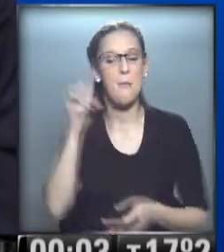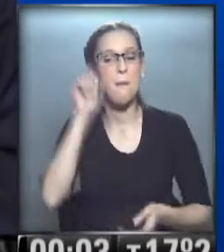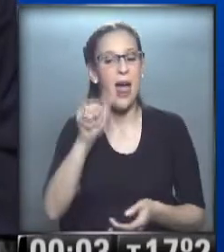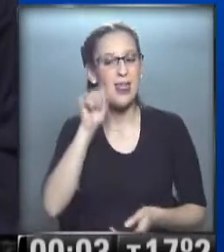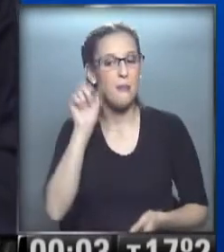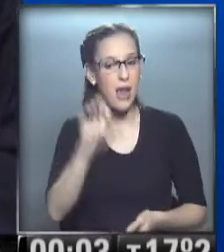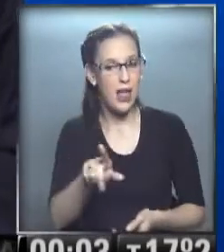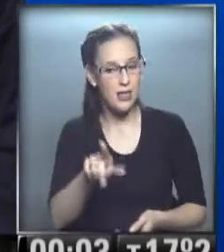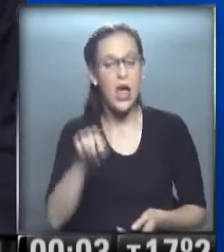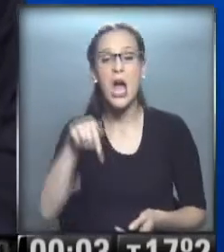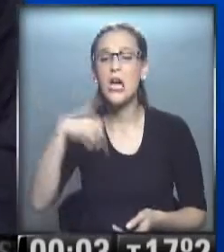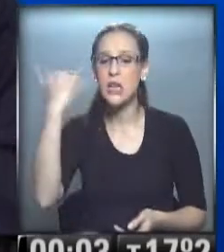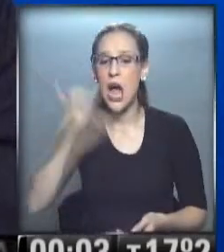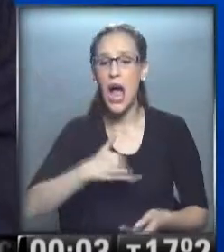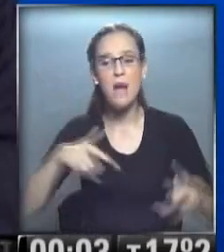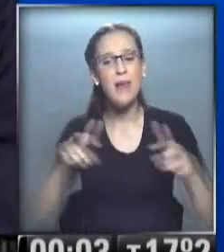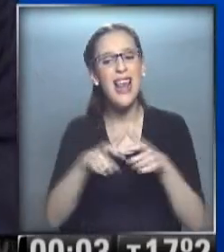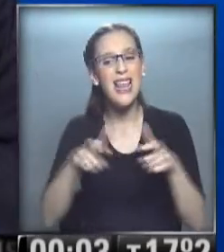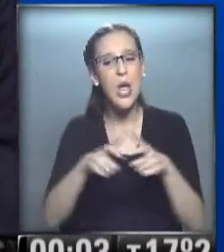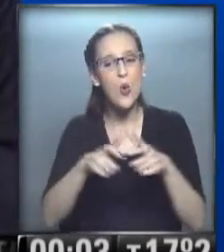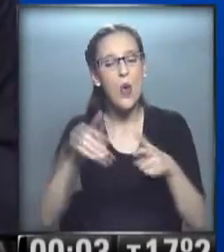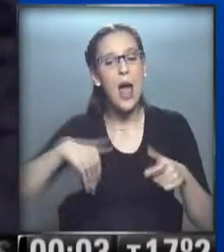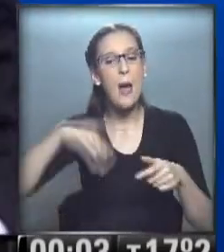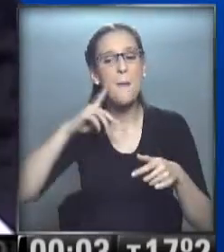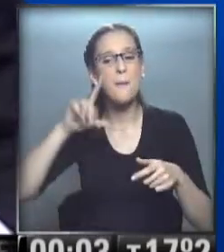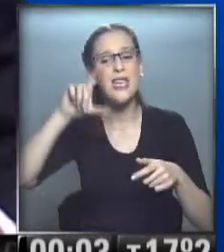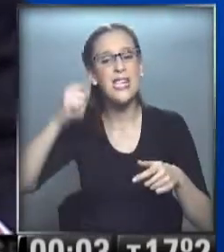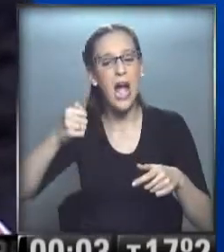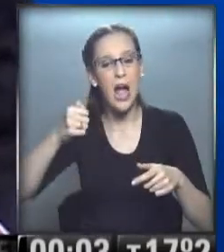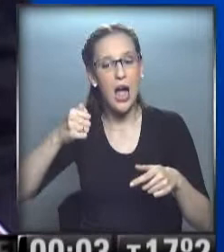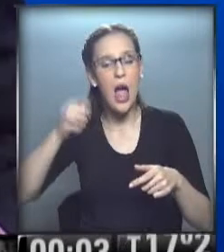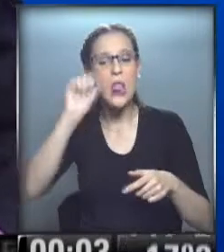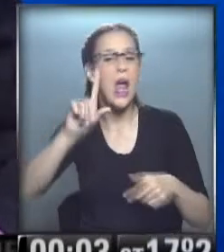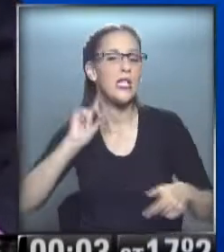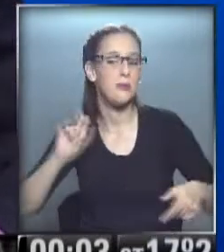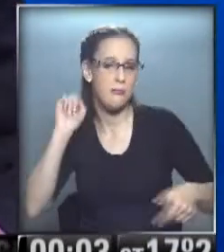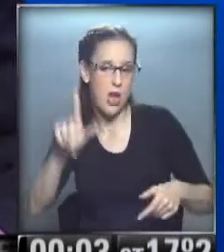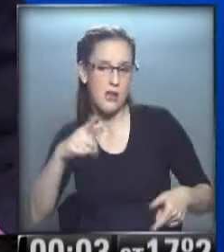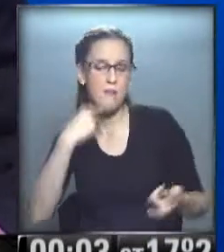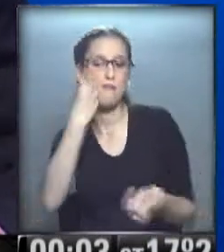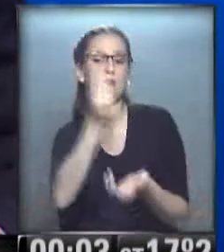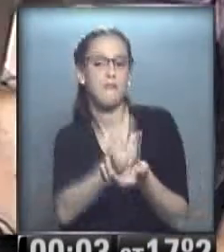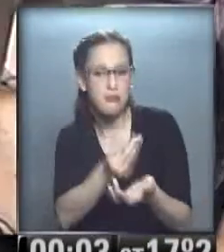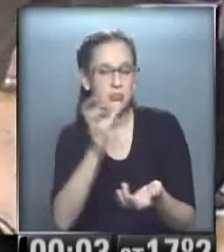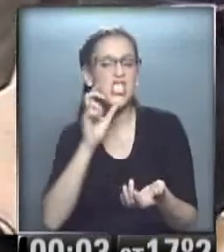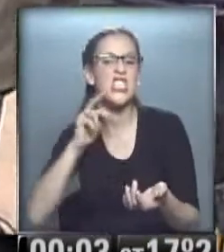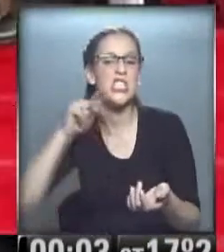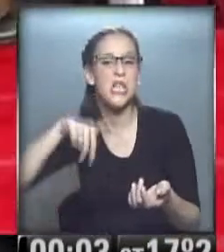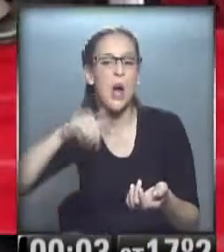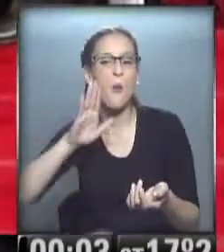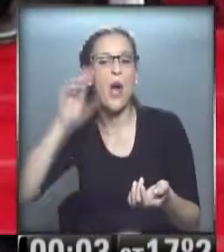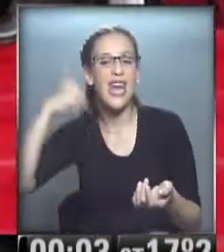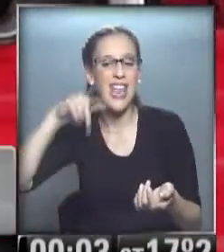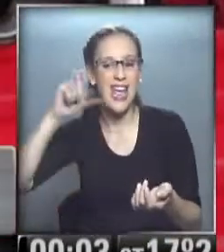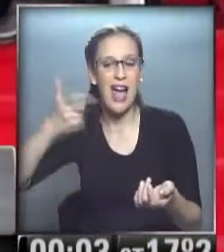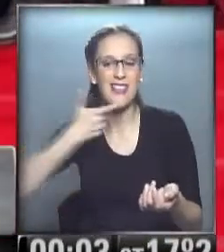allí se proyectó la película Mica, mi guerra de España, protagonizada por Cristina Vanegas.